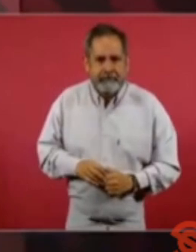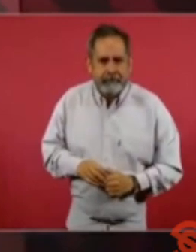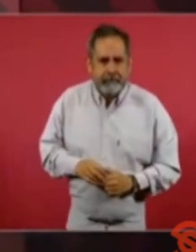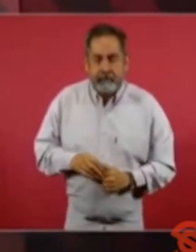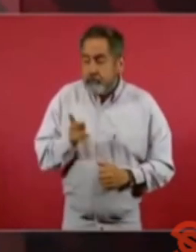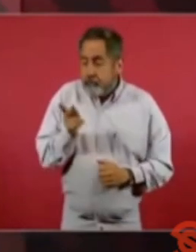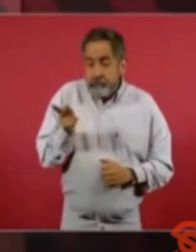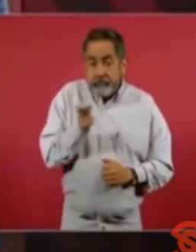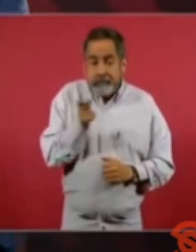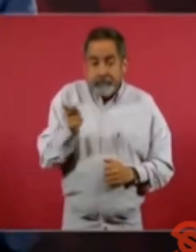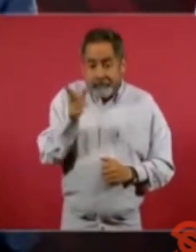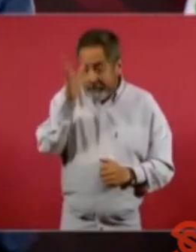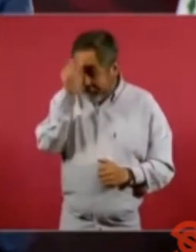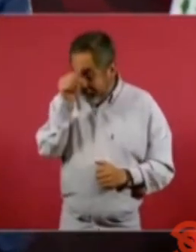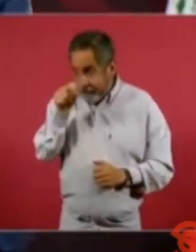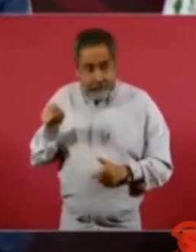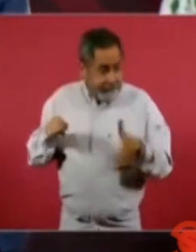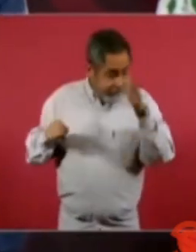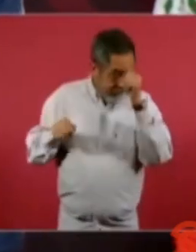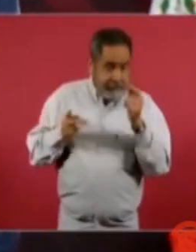coinciden todos